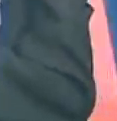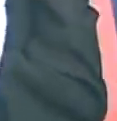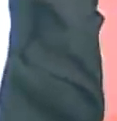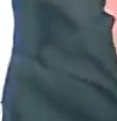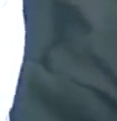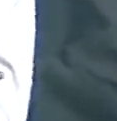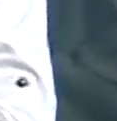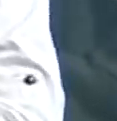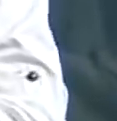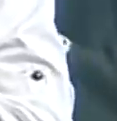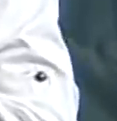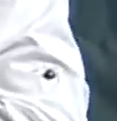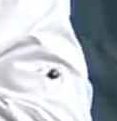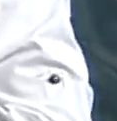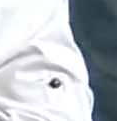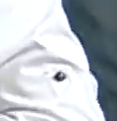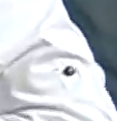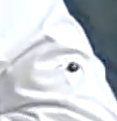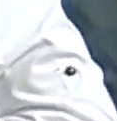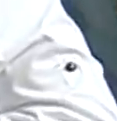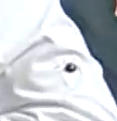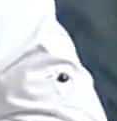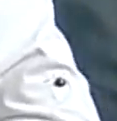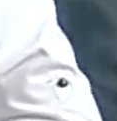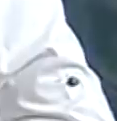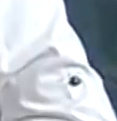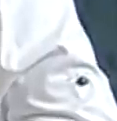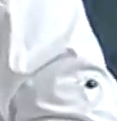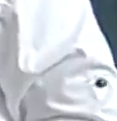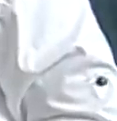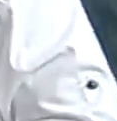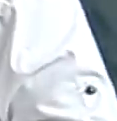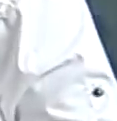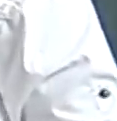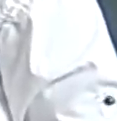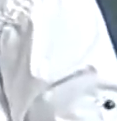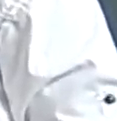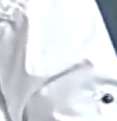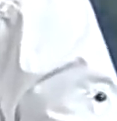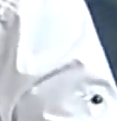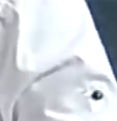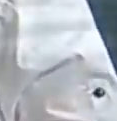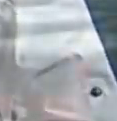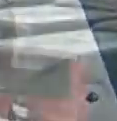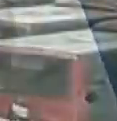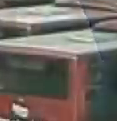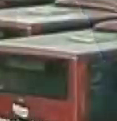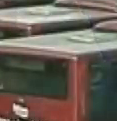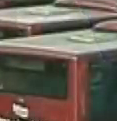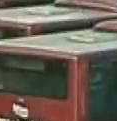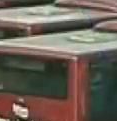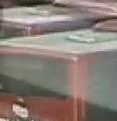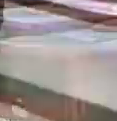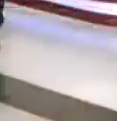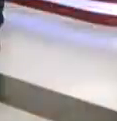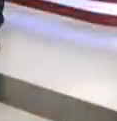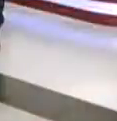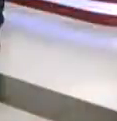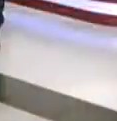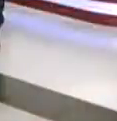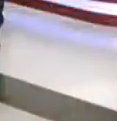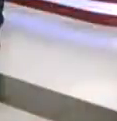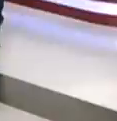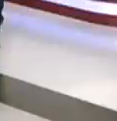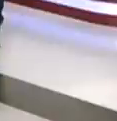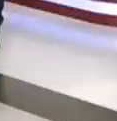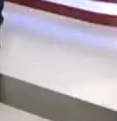magagua, con ellas el temible Pedro el Cumbia en las noches a los reyes.